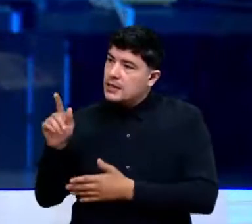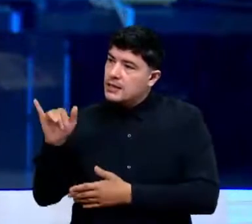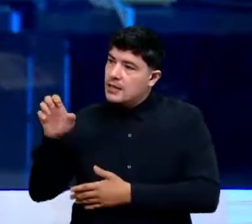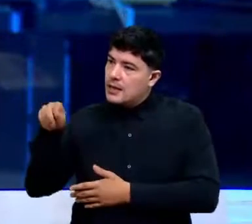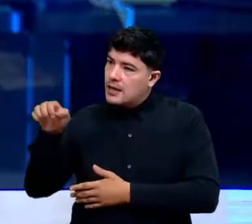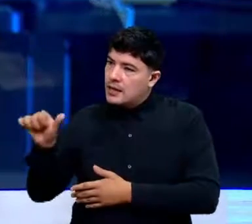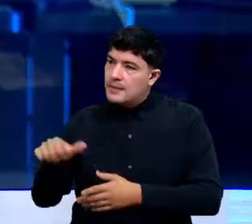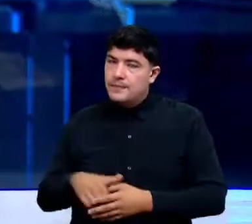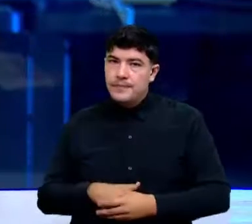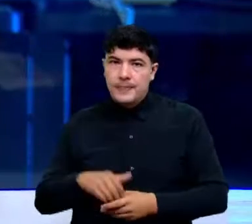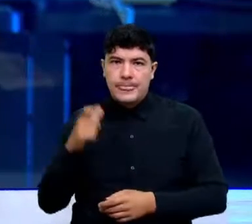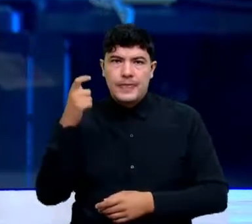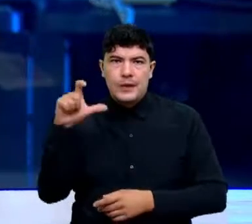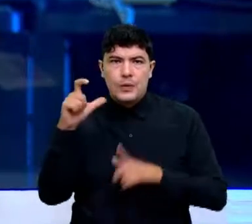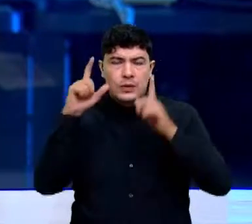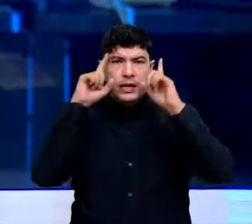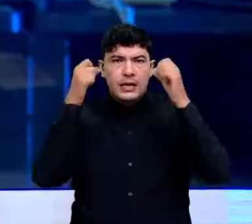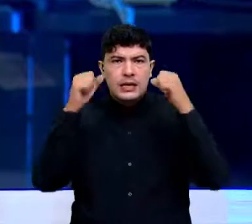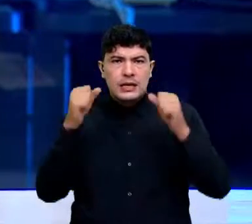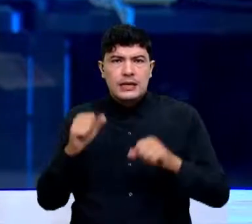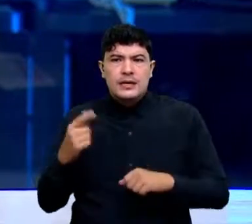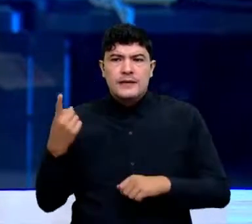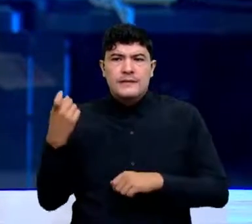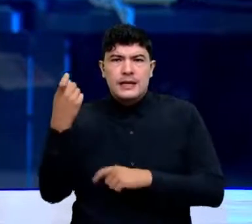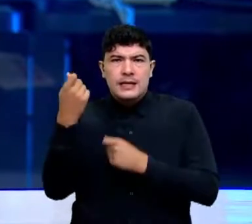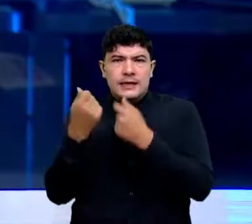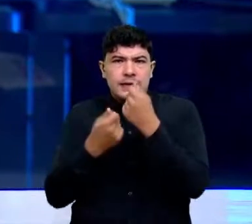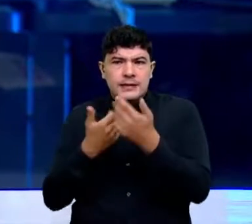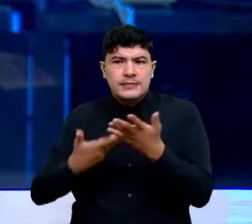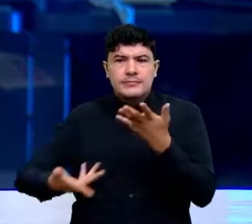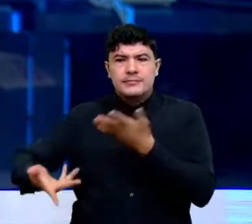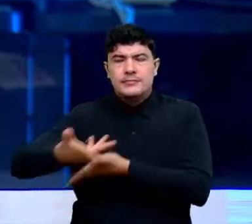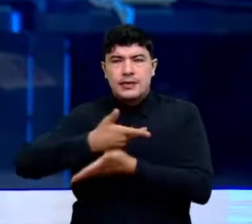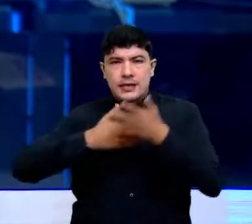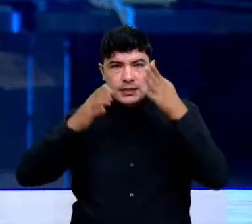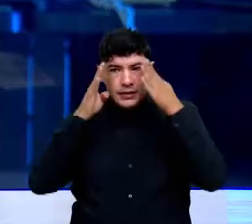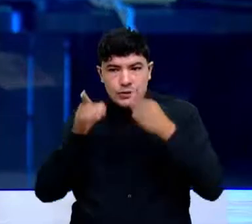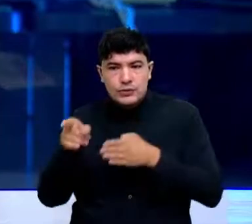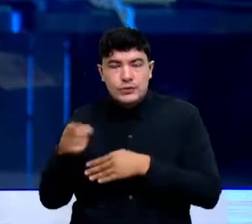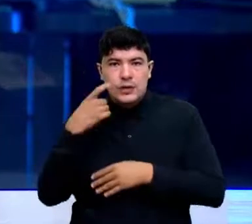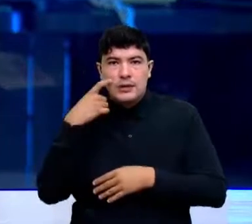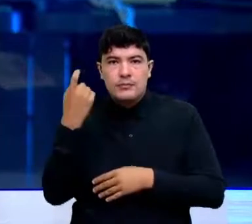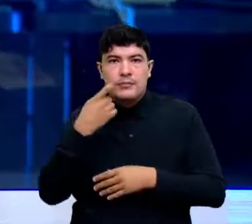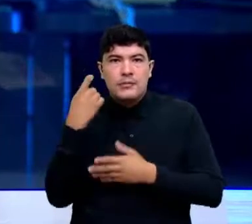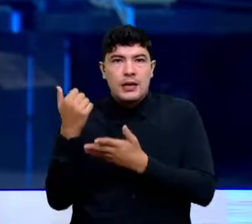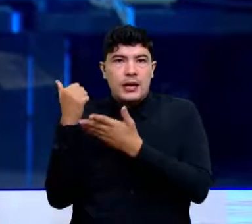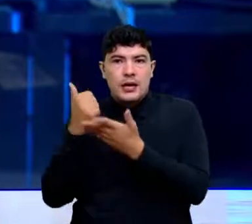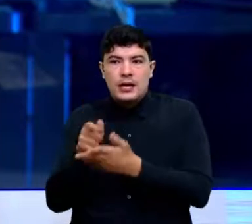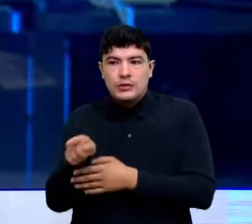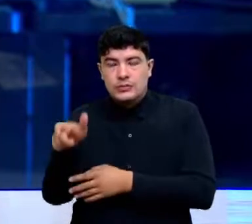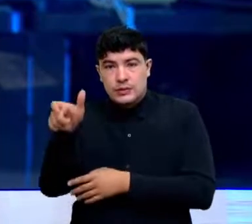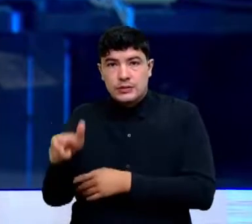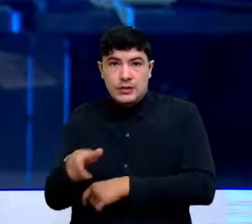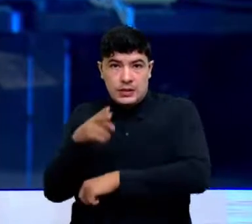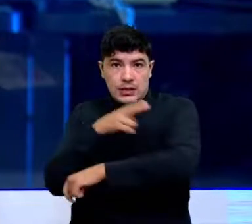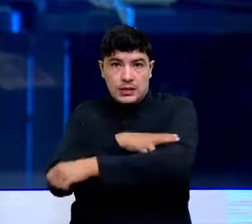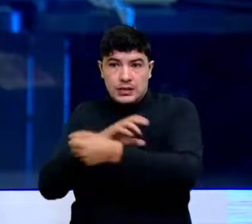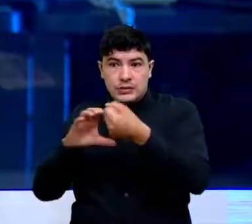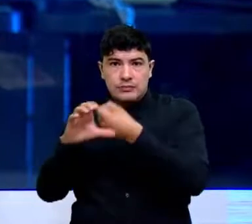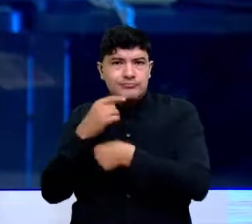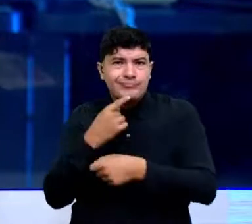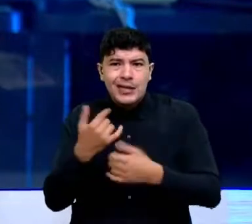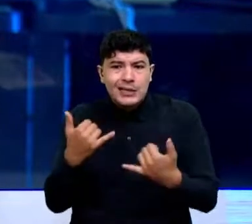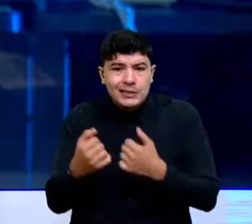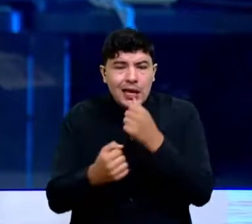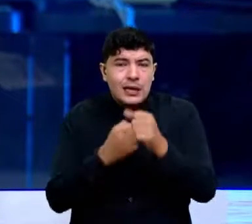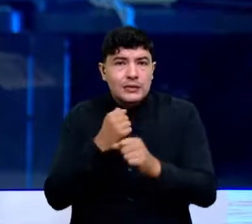Cúcuta y preocupación por la falta de recursos para atender a los desplazados que llegan a la ciudad en busca de ayuda. Así lo indicó el personero de la ciudad, quien asegura que durante este año